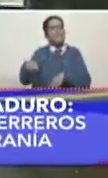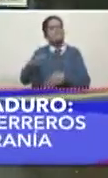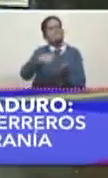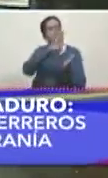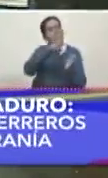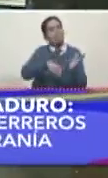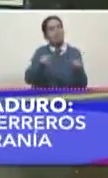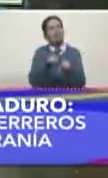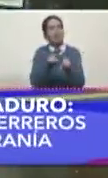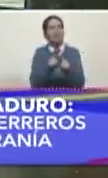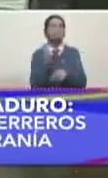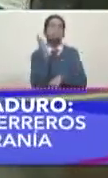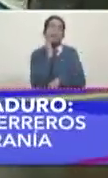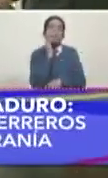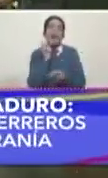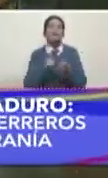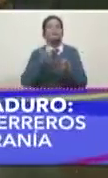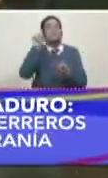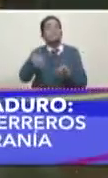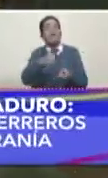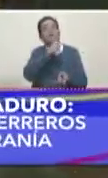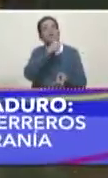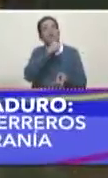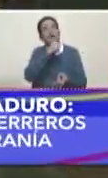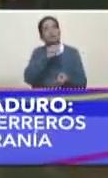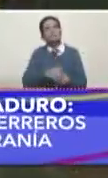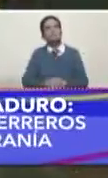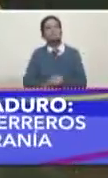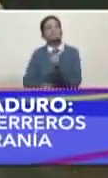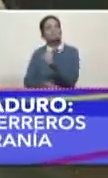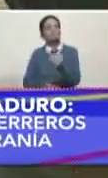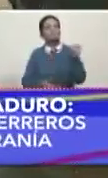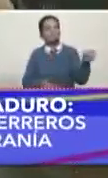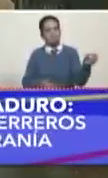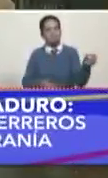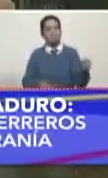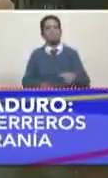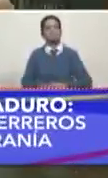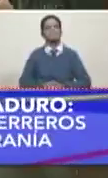madre y abuela que es. Cilia Flores de Maduro.